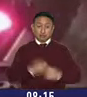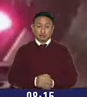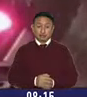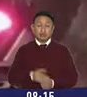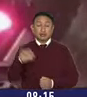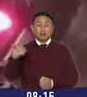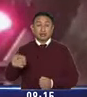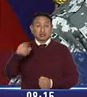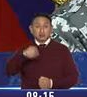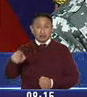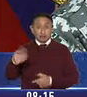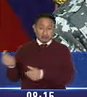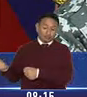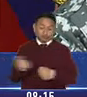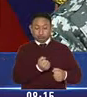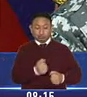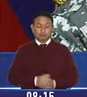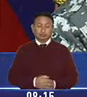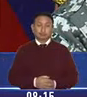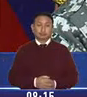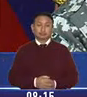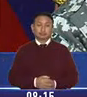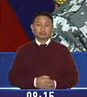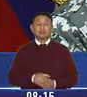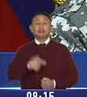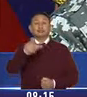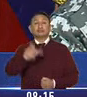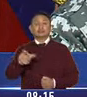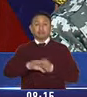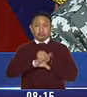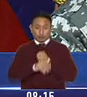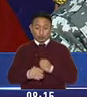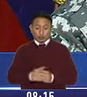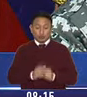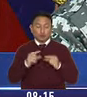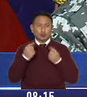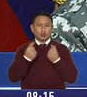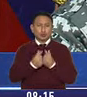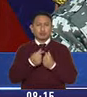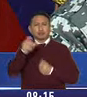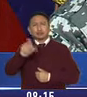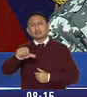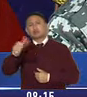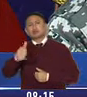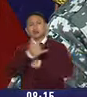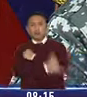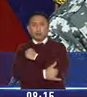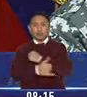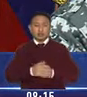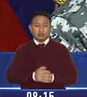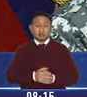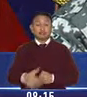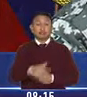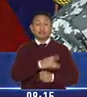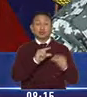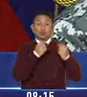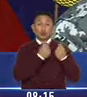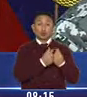armadura del cajero. Las bandas que se dedican a este robo son bandas muchas de las veces integradas por ciudadanos extranjeros, como son la